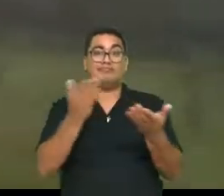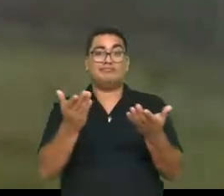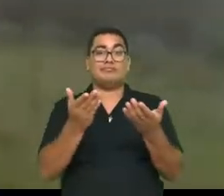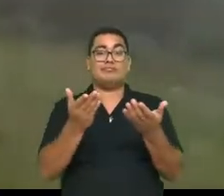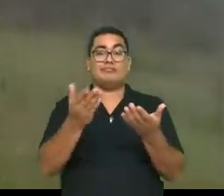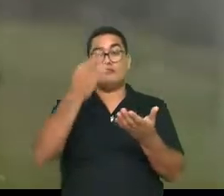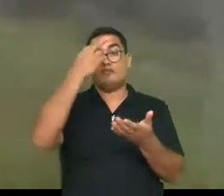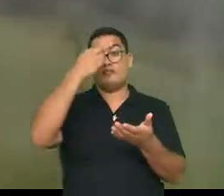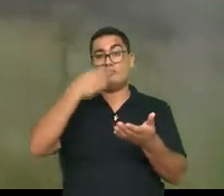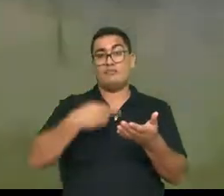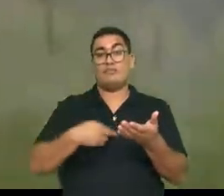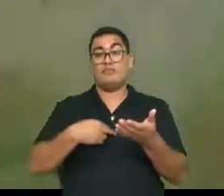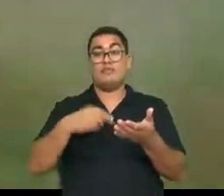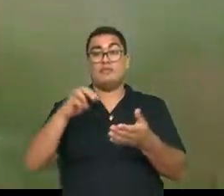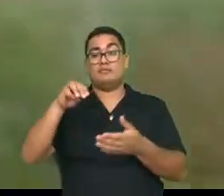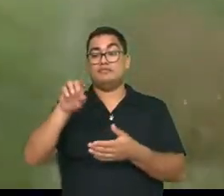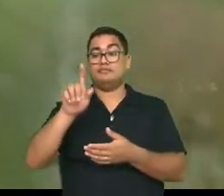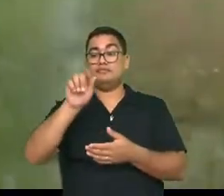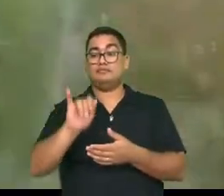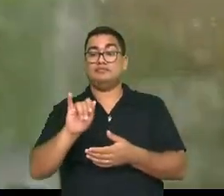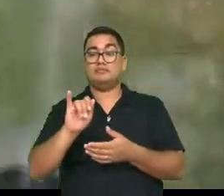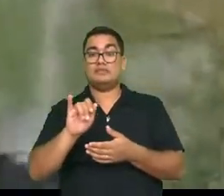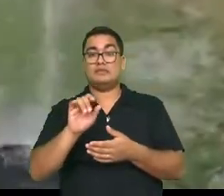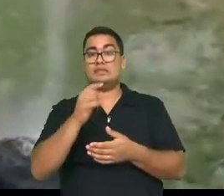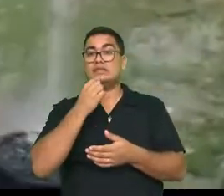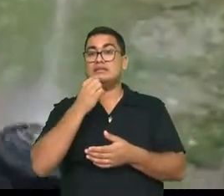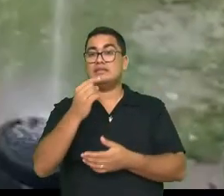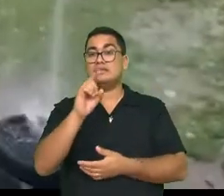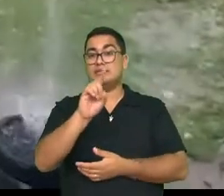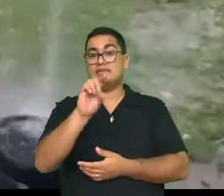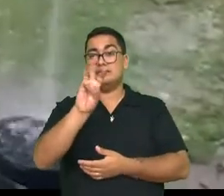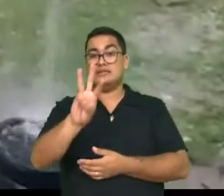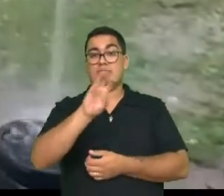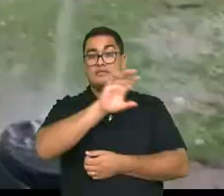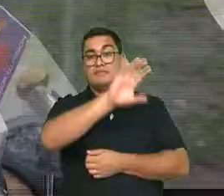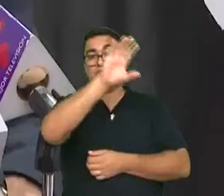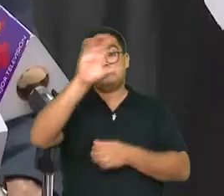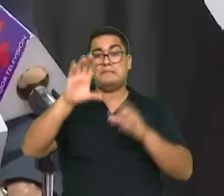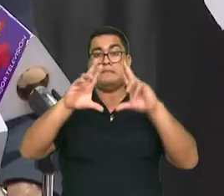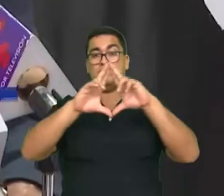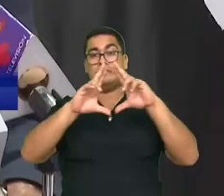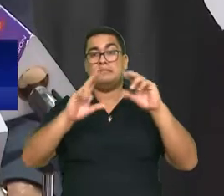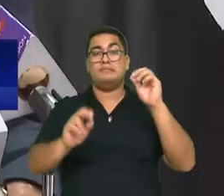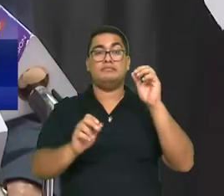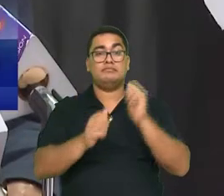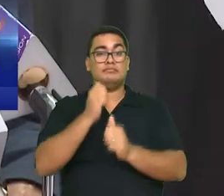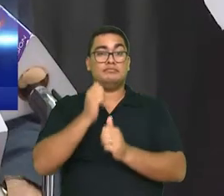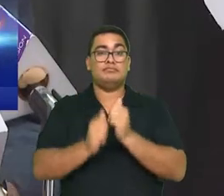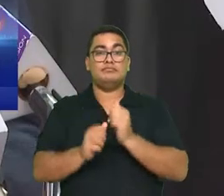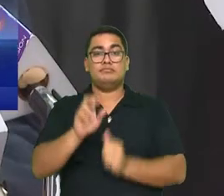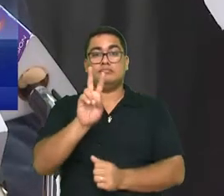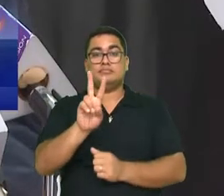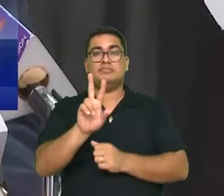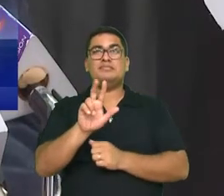entidad ha registrado daños en al menos 13 departamentos de nuestro país.